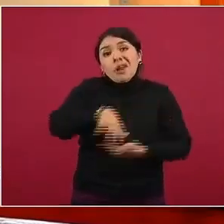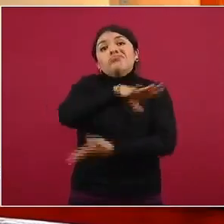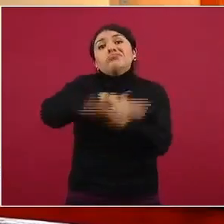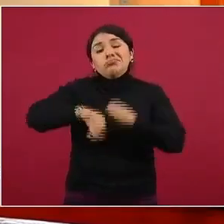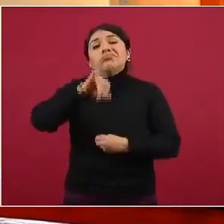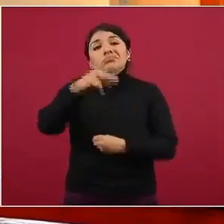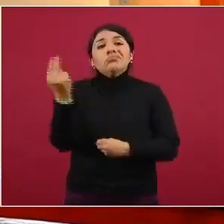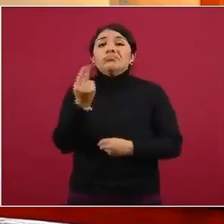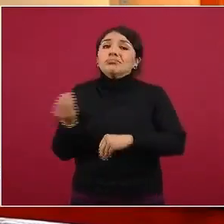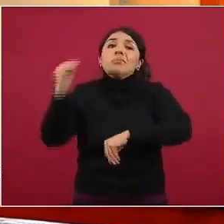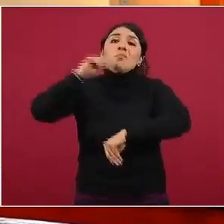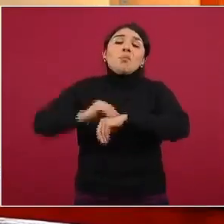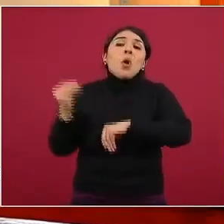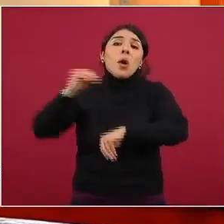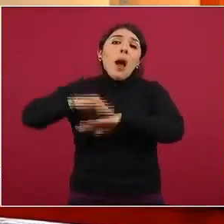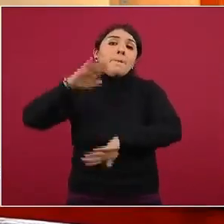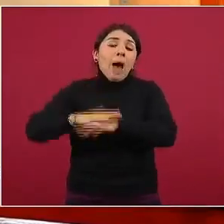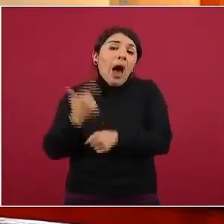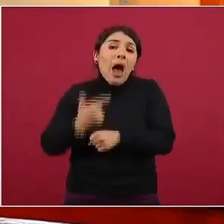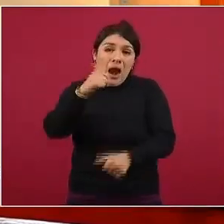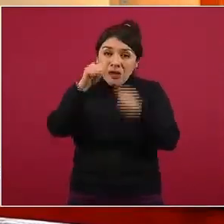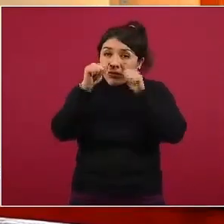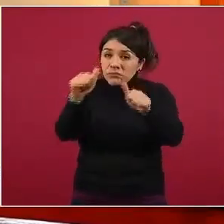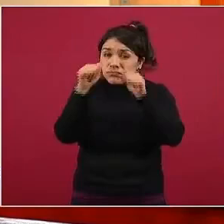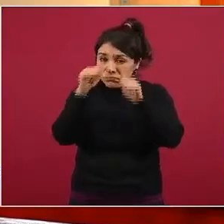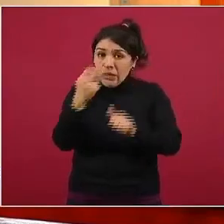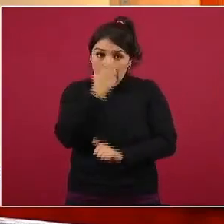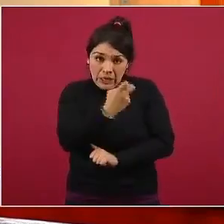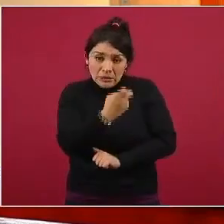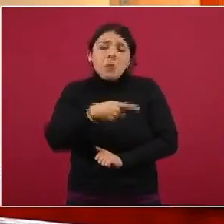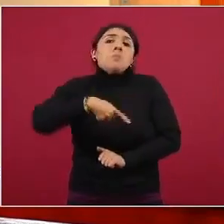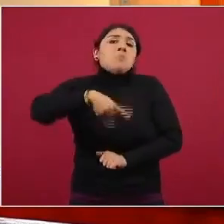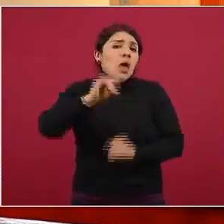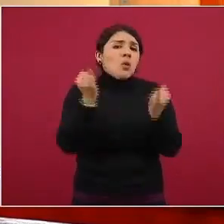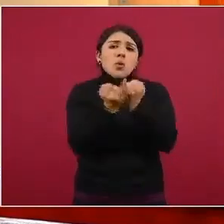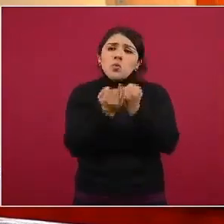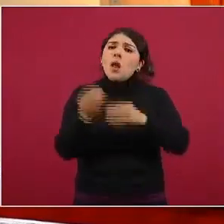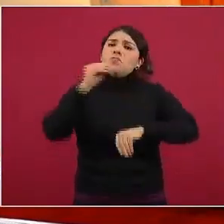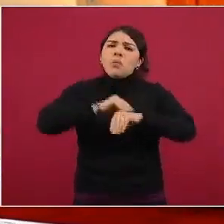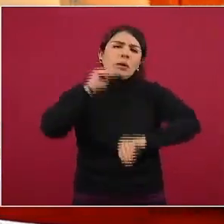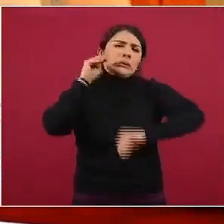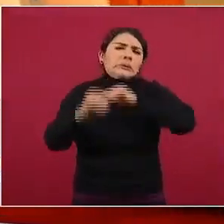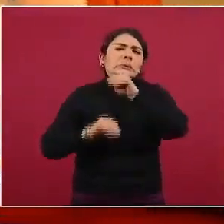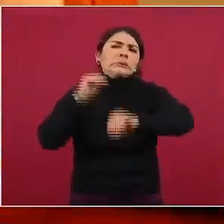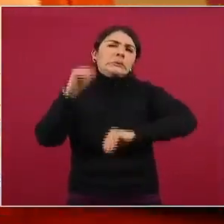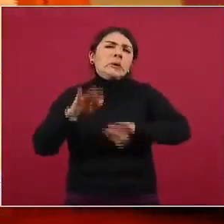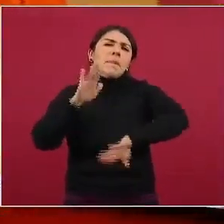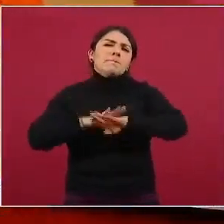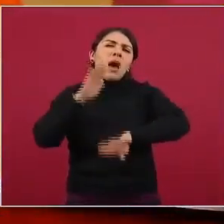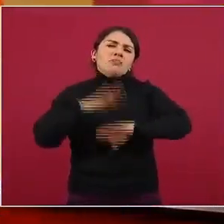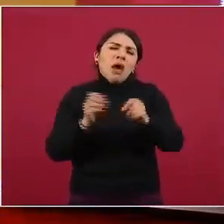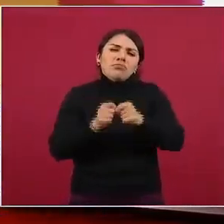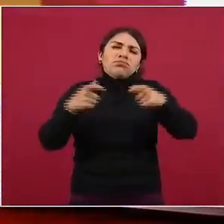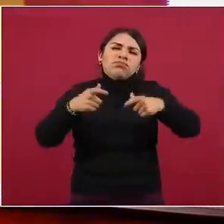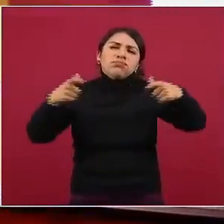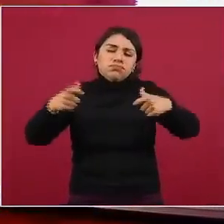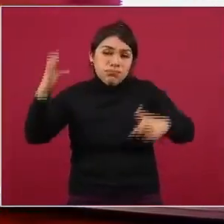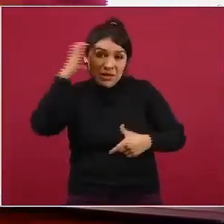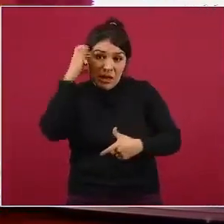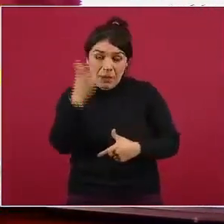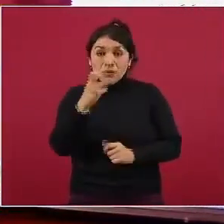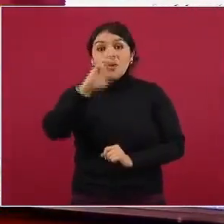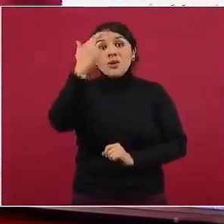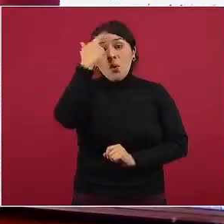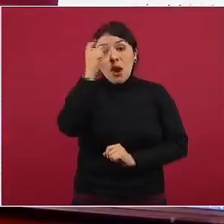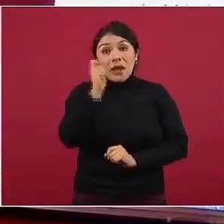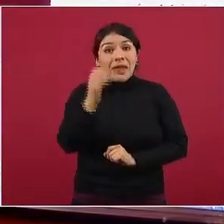ese tipo de reconversiones. Pero de todos modos se están incrementando este tipo de camas, y recordar siempre